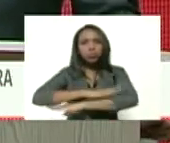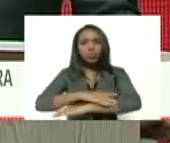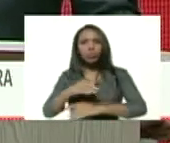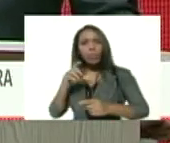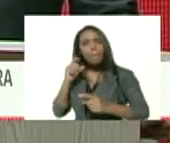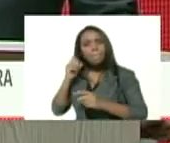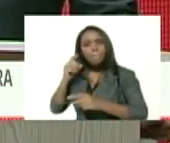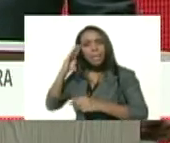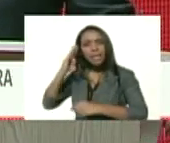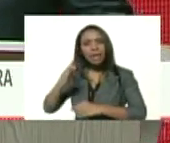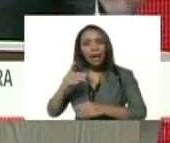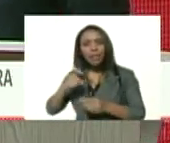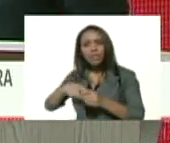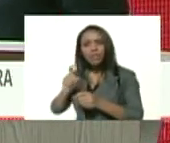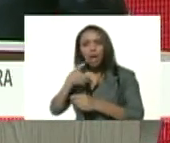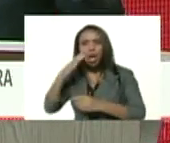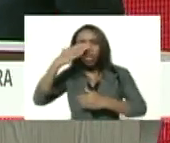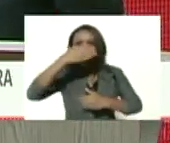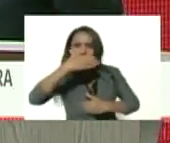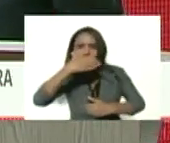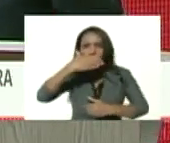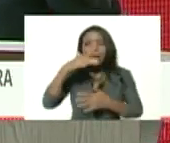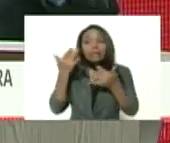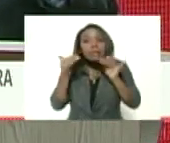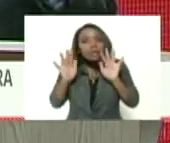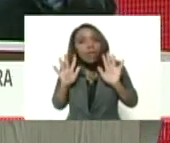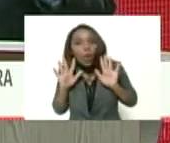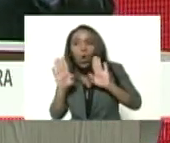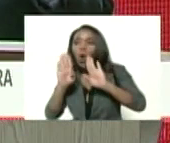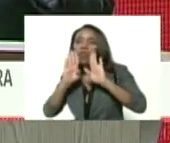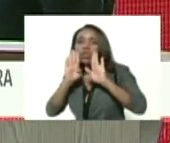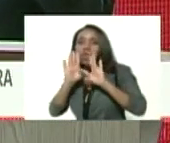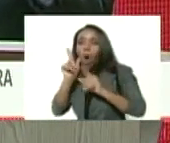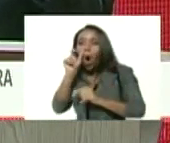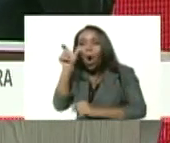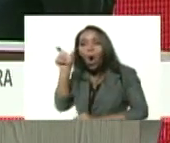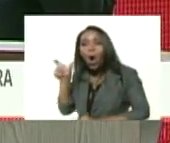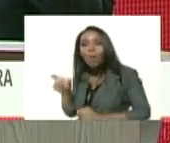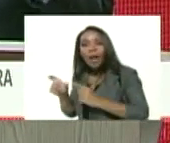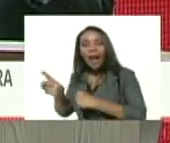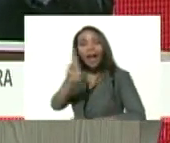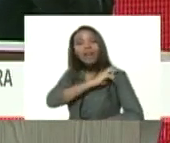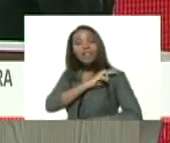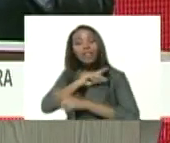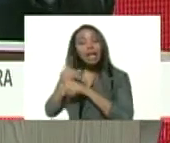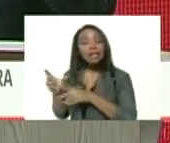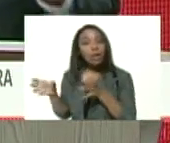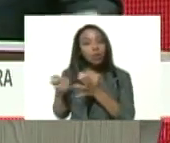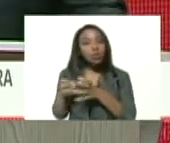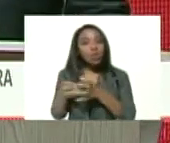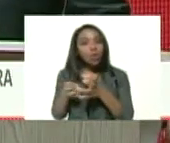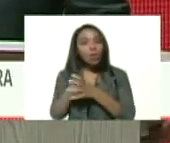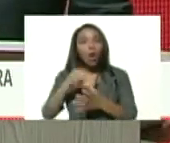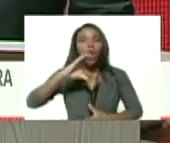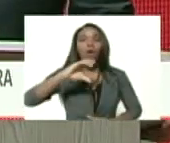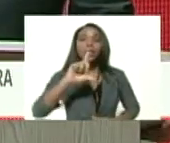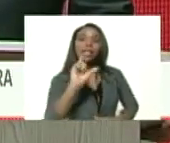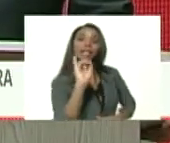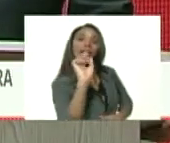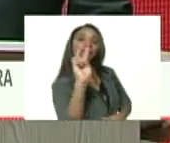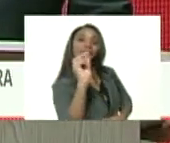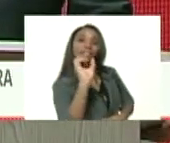paramilitares, células terroristas, según propia confesión del jefe de ese complot, Cliver Alcalá